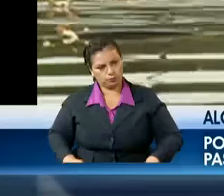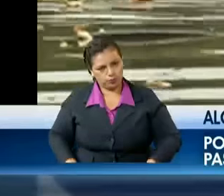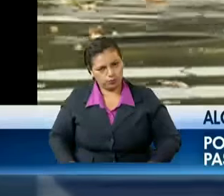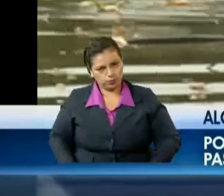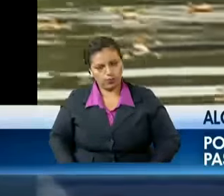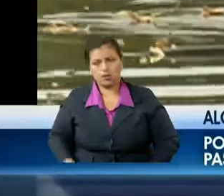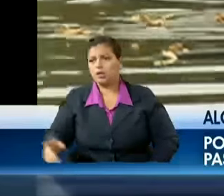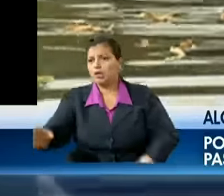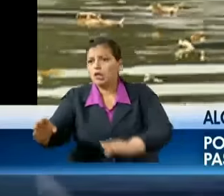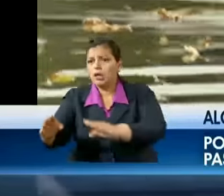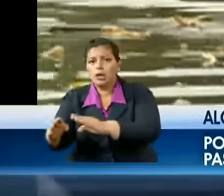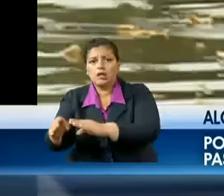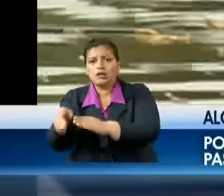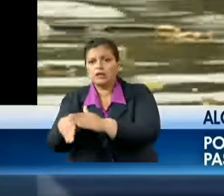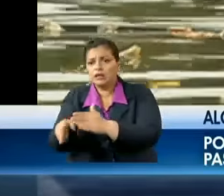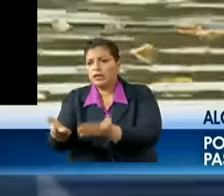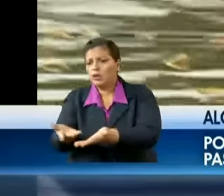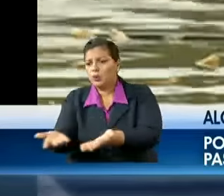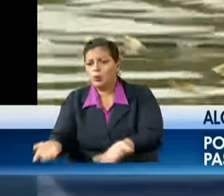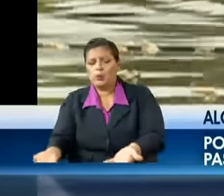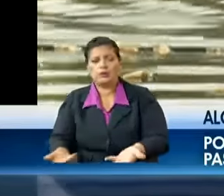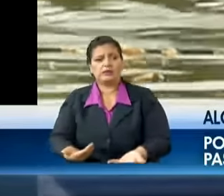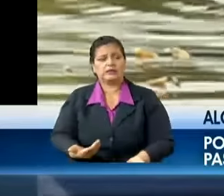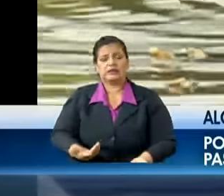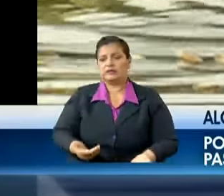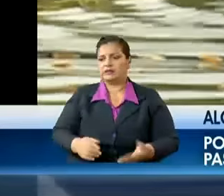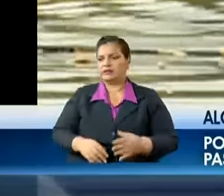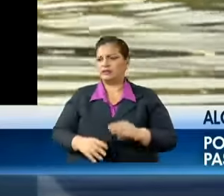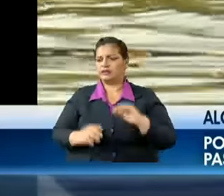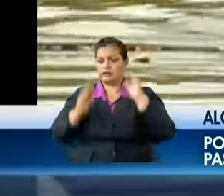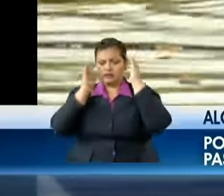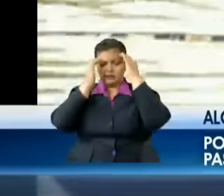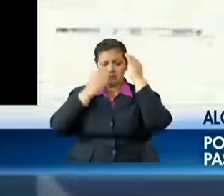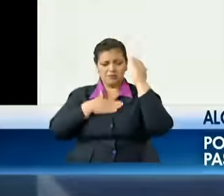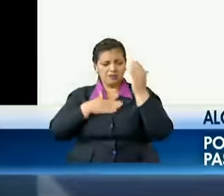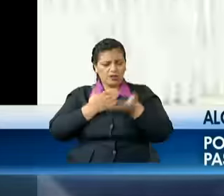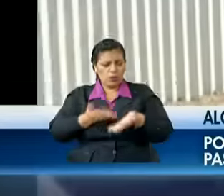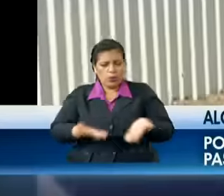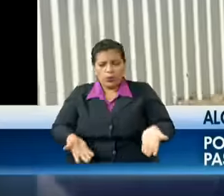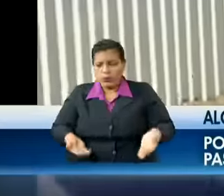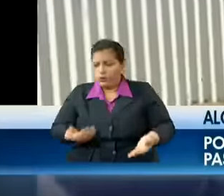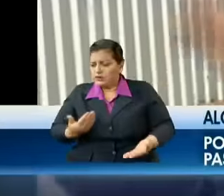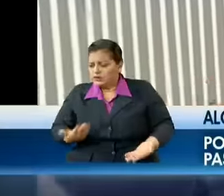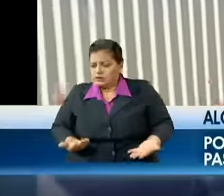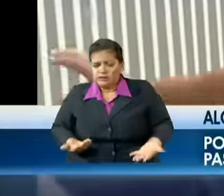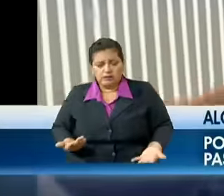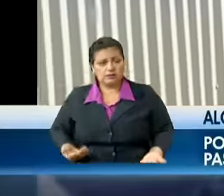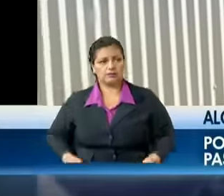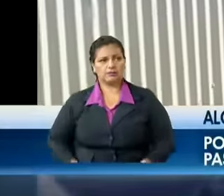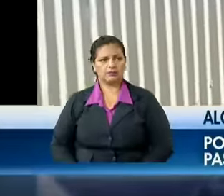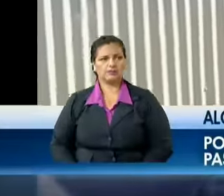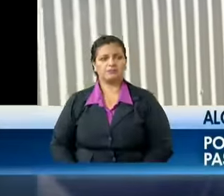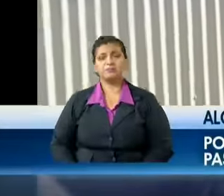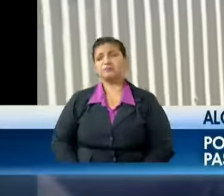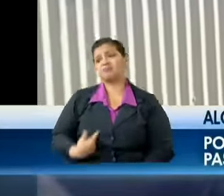aún continúan sus enseres, lo que les preocupa mucho poderlos perder. Por acá estamos así, todos